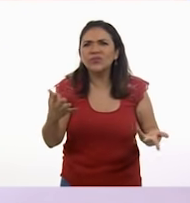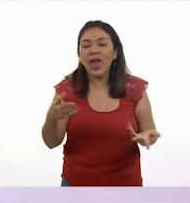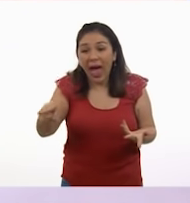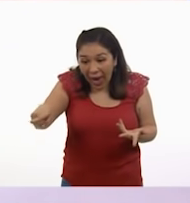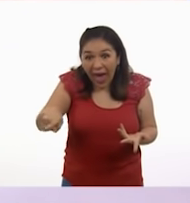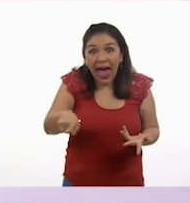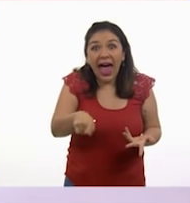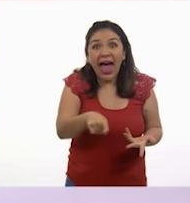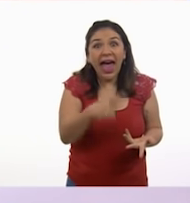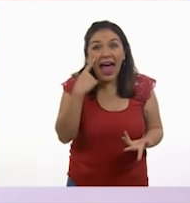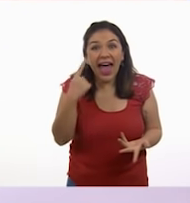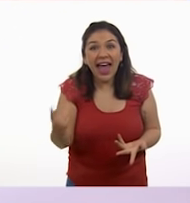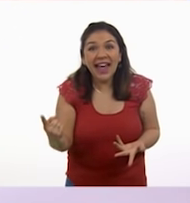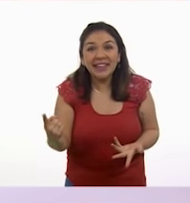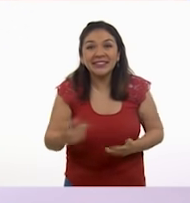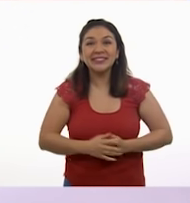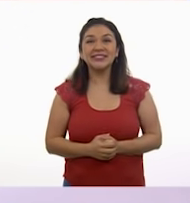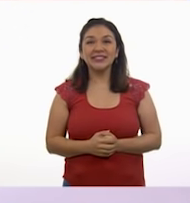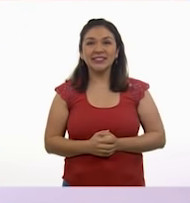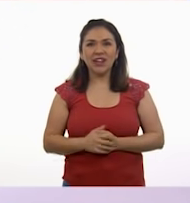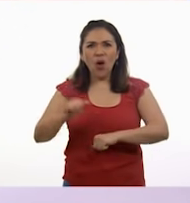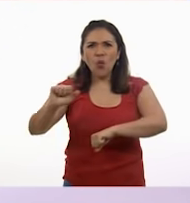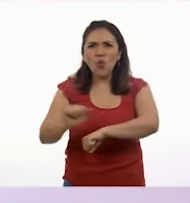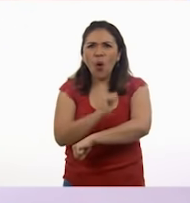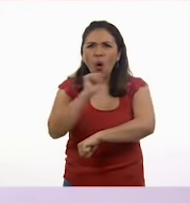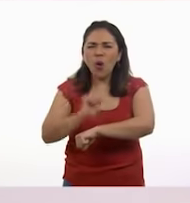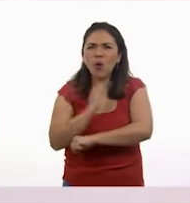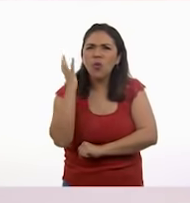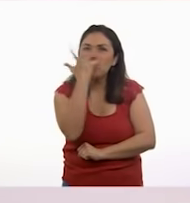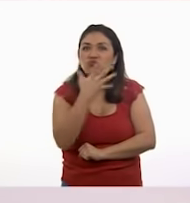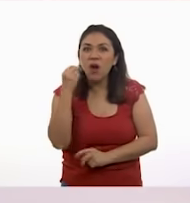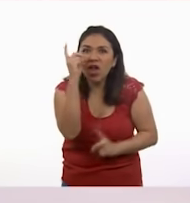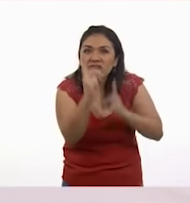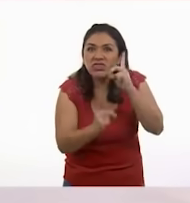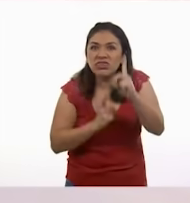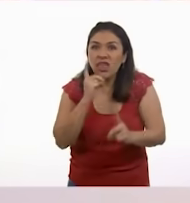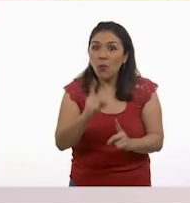nos llevó en un auto deportivo